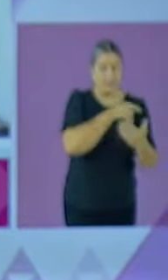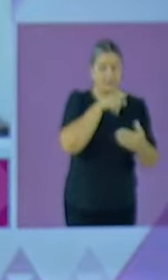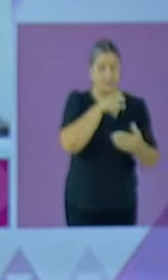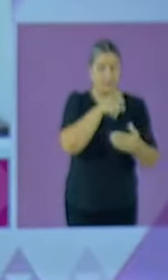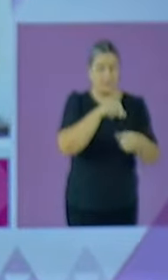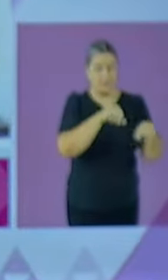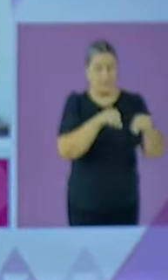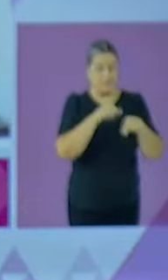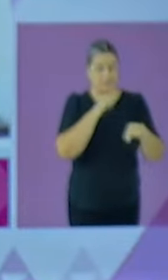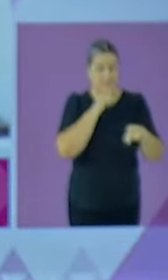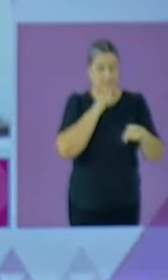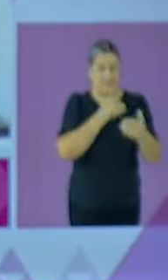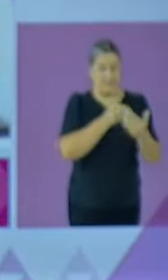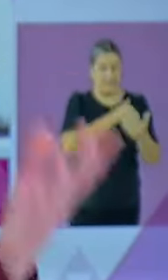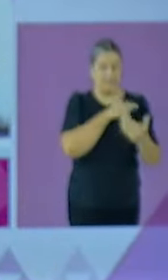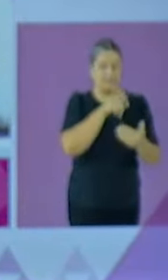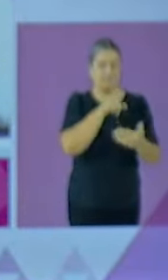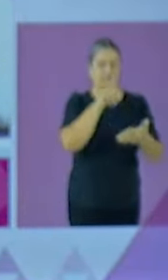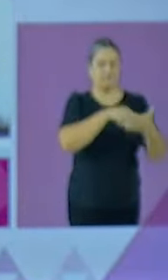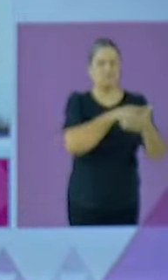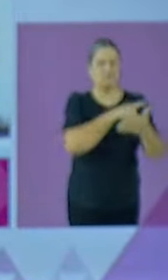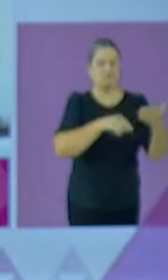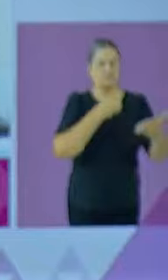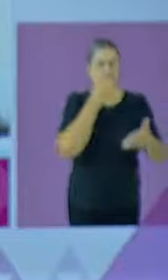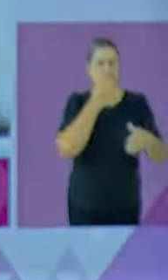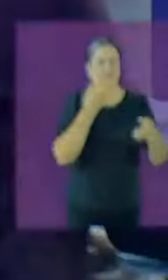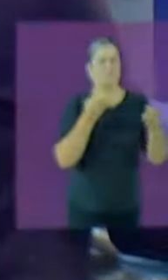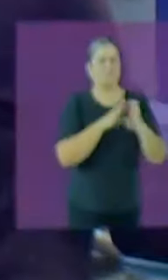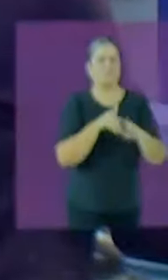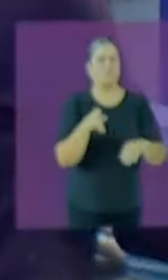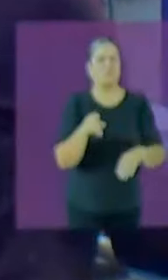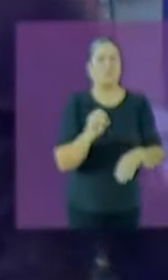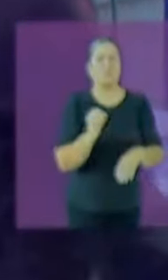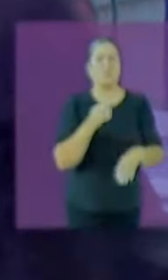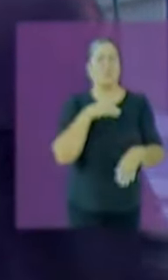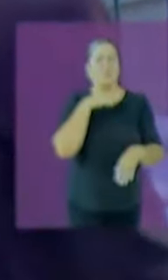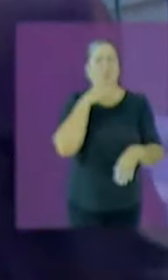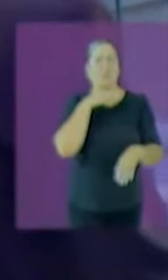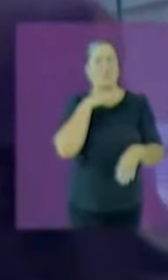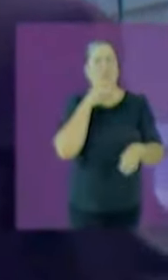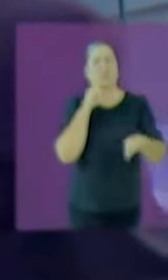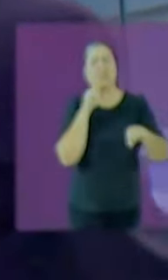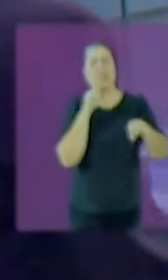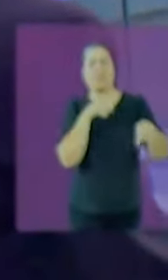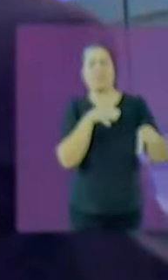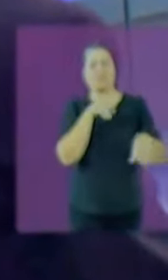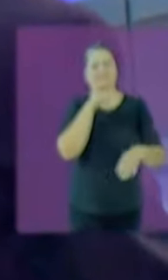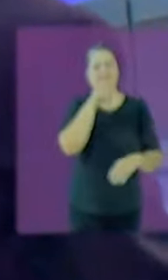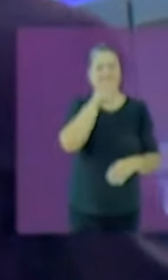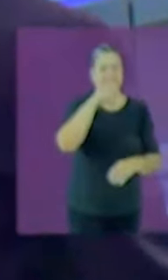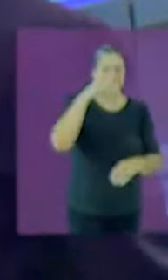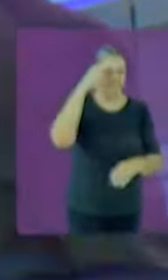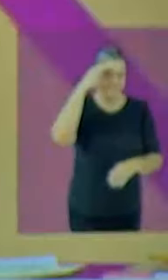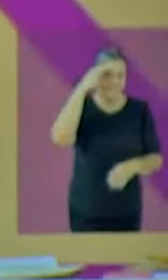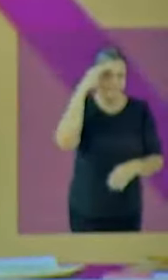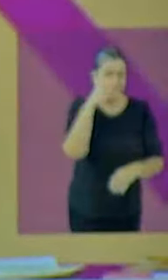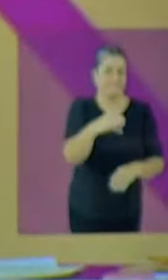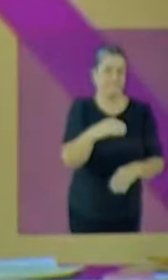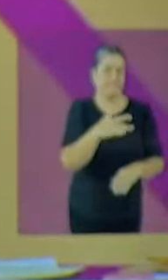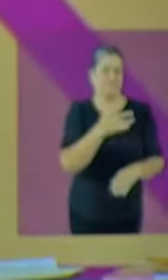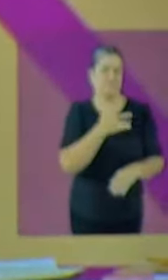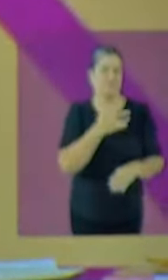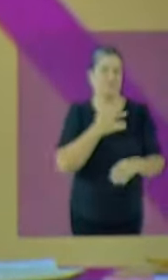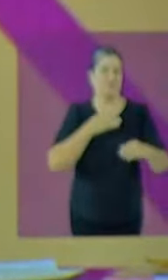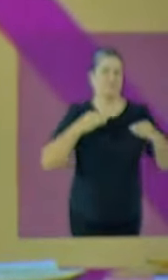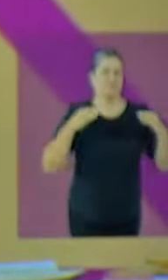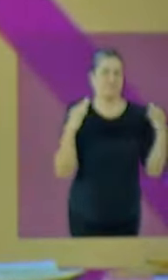PRI, que no tiene empacho en pactar un día con Alito y otro día con quienes criticó durante décadas. A esos panistas en especial,